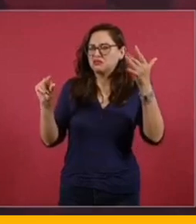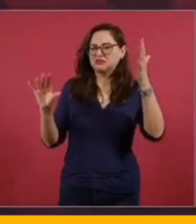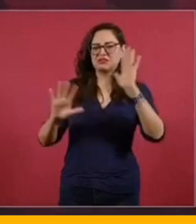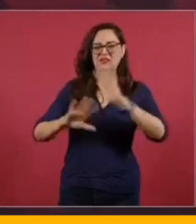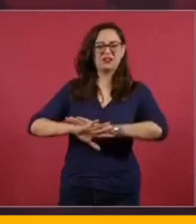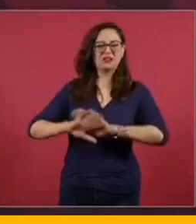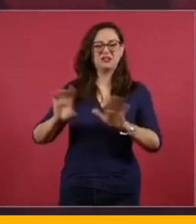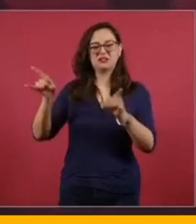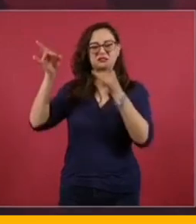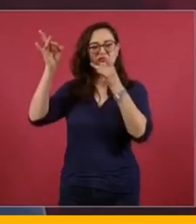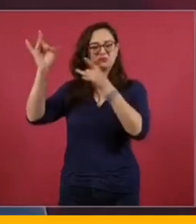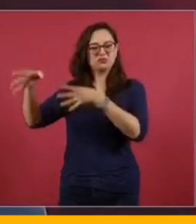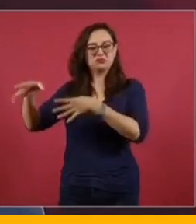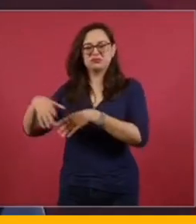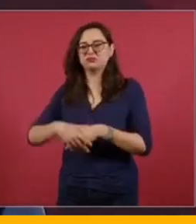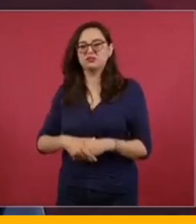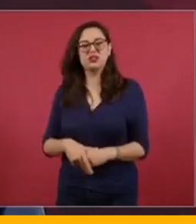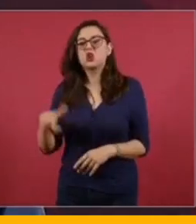porque es irracional.